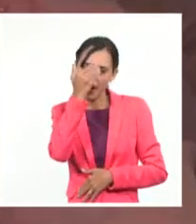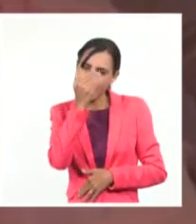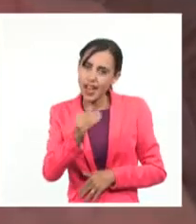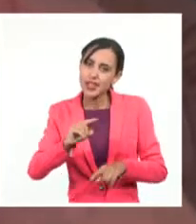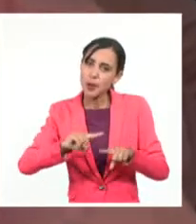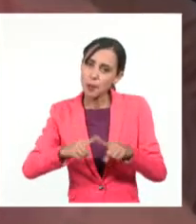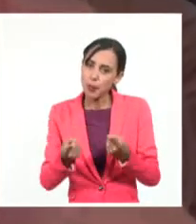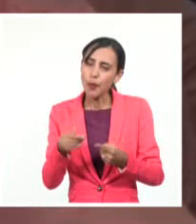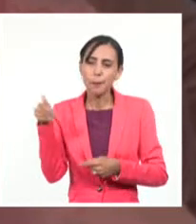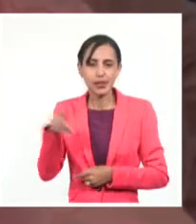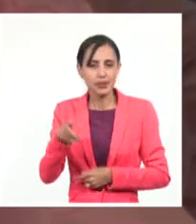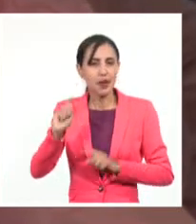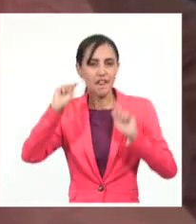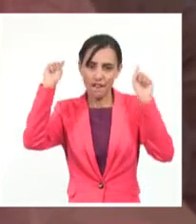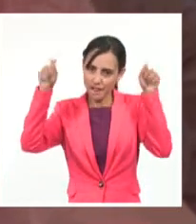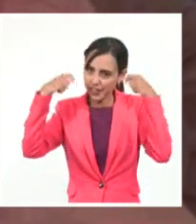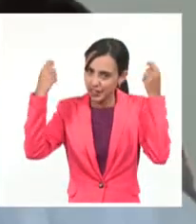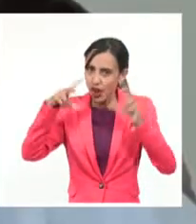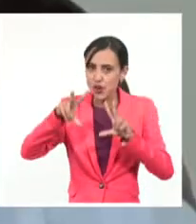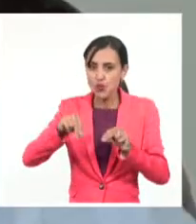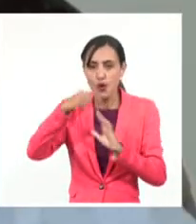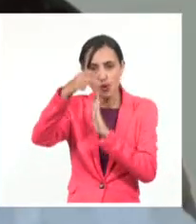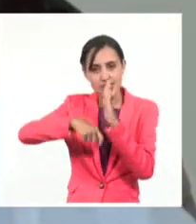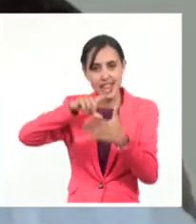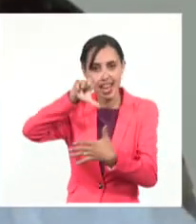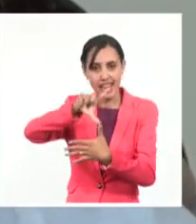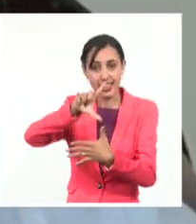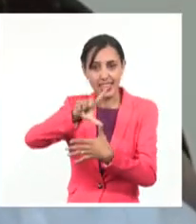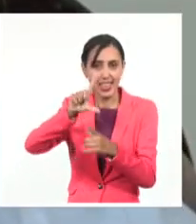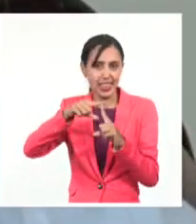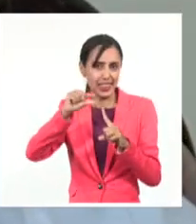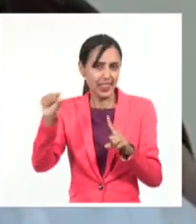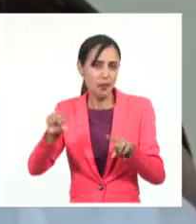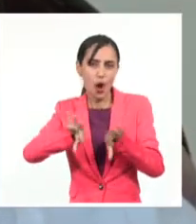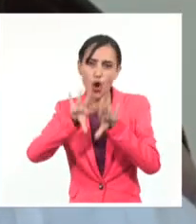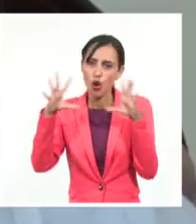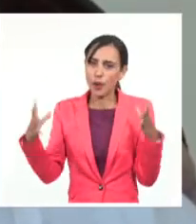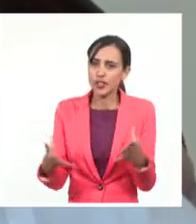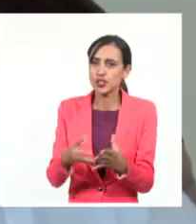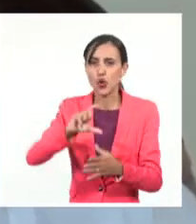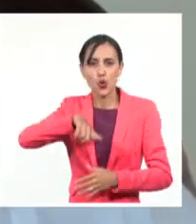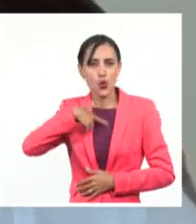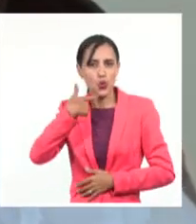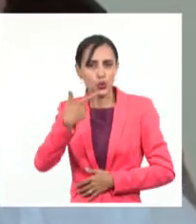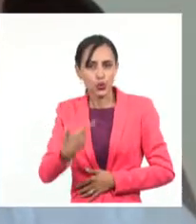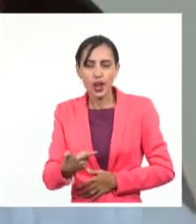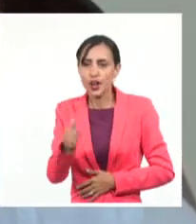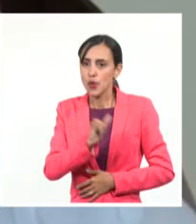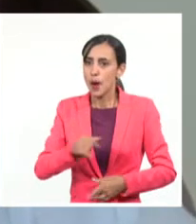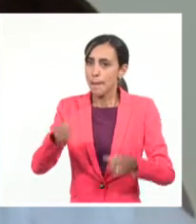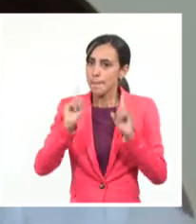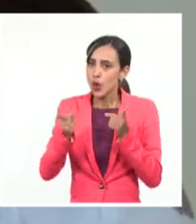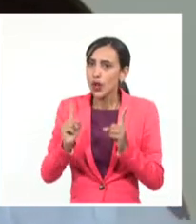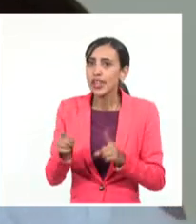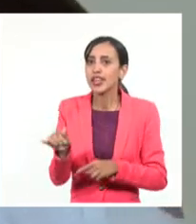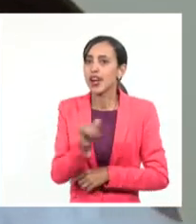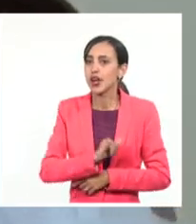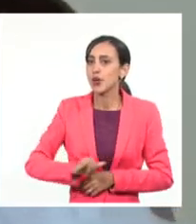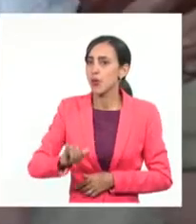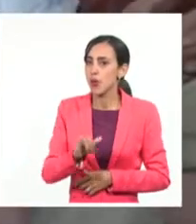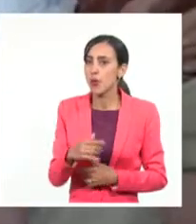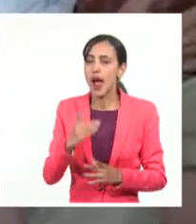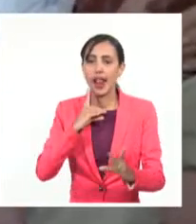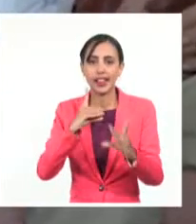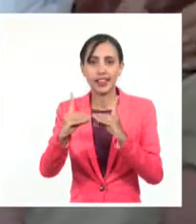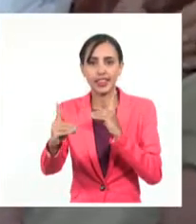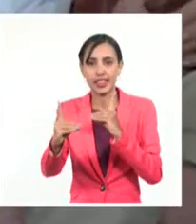en el festival del nuevo cine latinoamericano temas como la globalización cultural y el impacto de las políticas neoliberales motivaron el